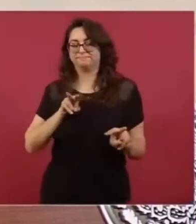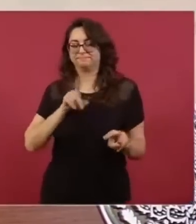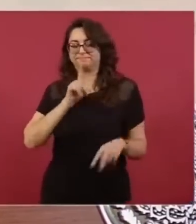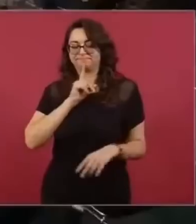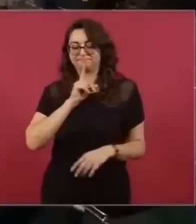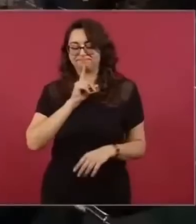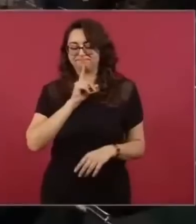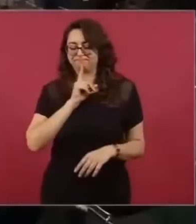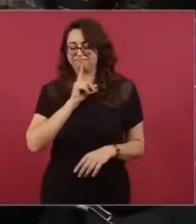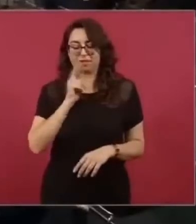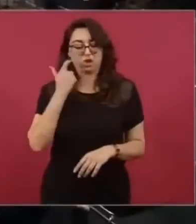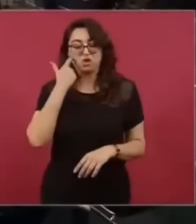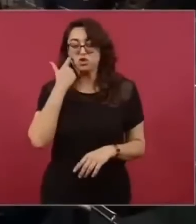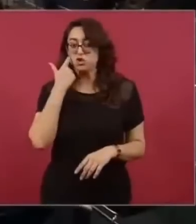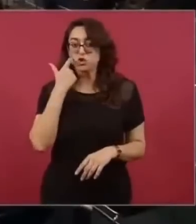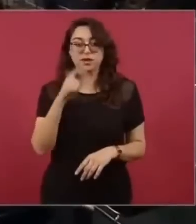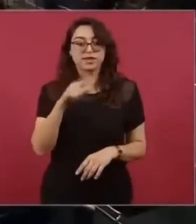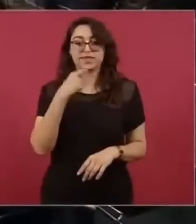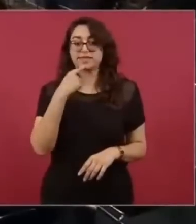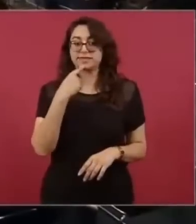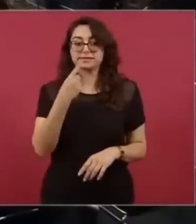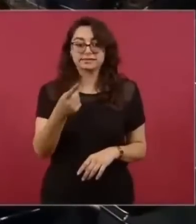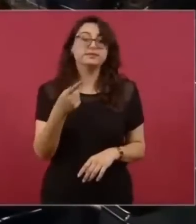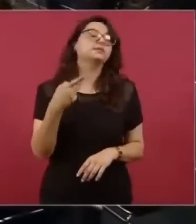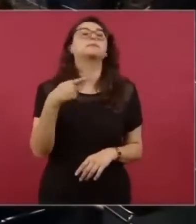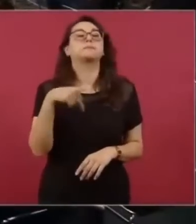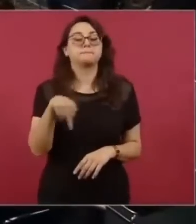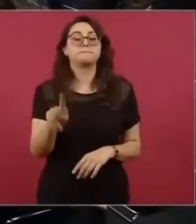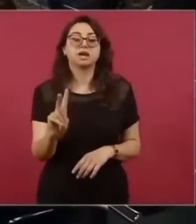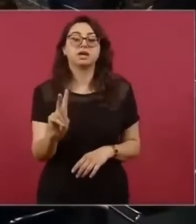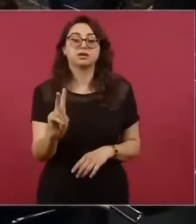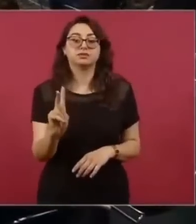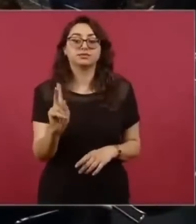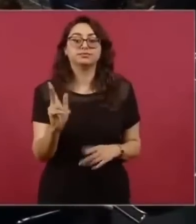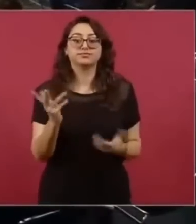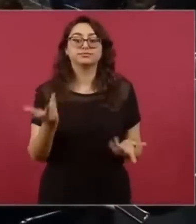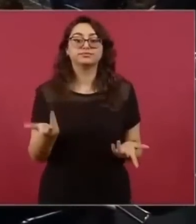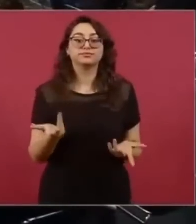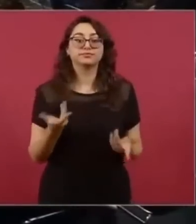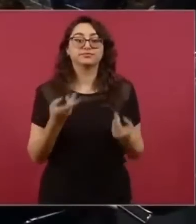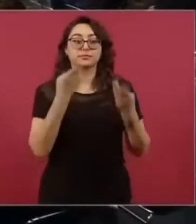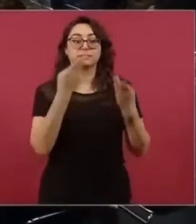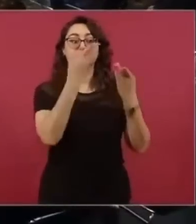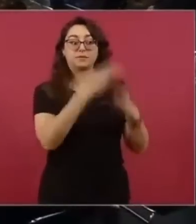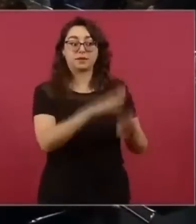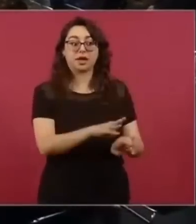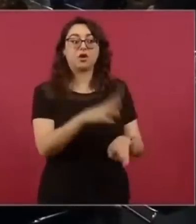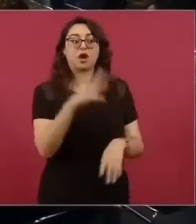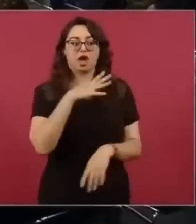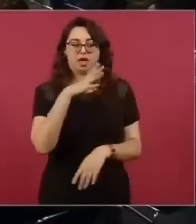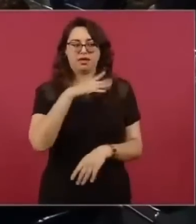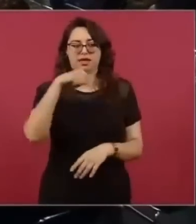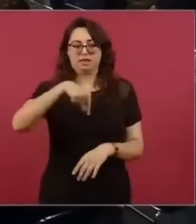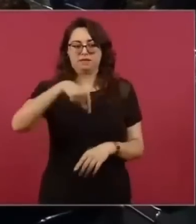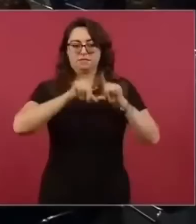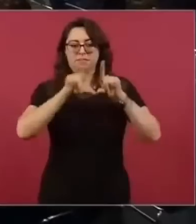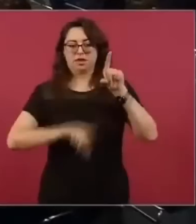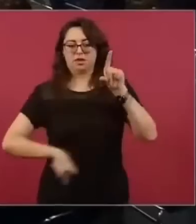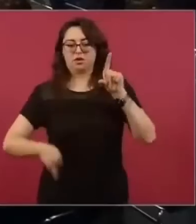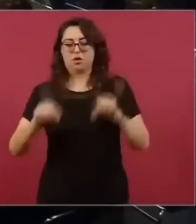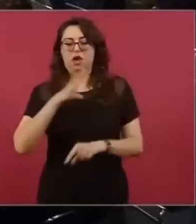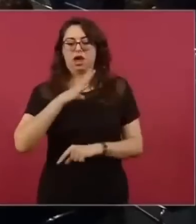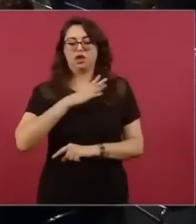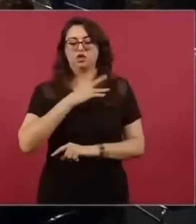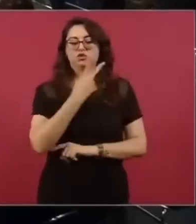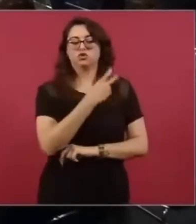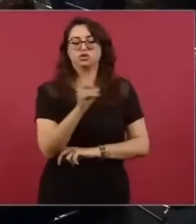A ver si no tienes cuánto ganaron por banco de los 240.